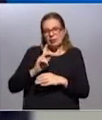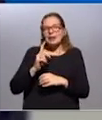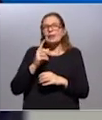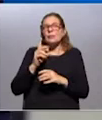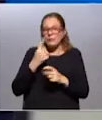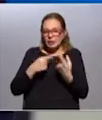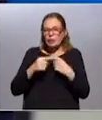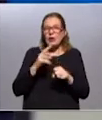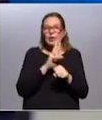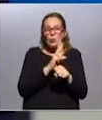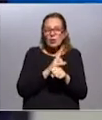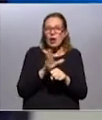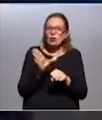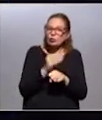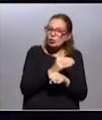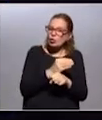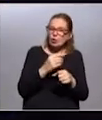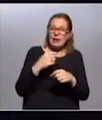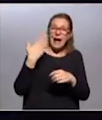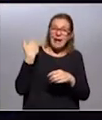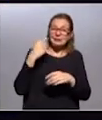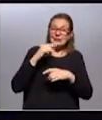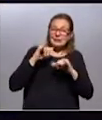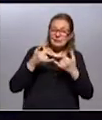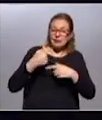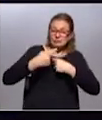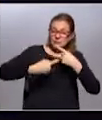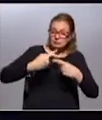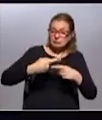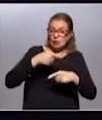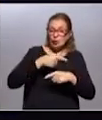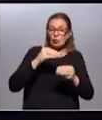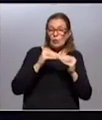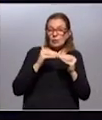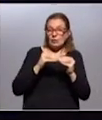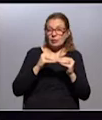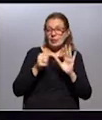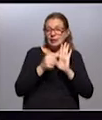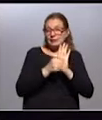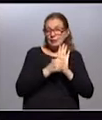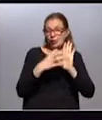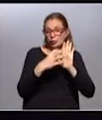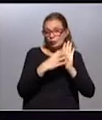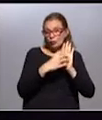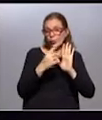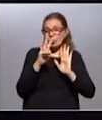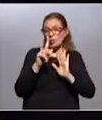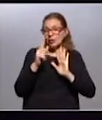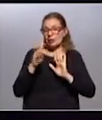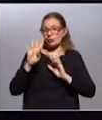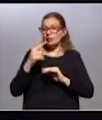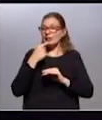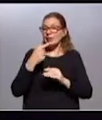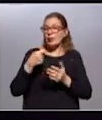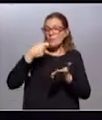todo lo realizado por los compañeros en estos 10 años en la regula 214 de la constitución establece lo que los presupuestos en el